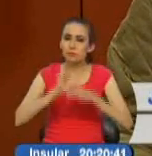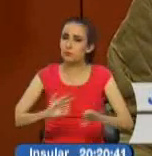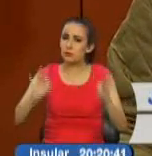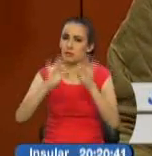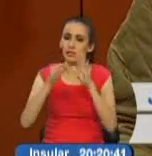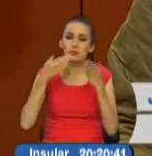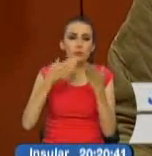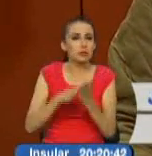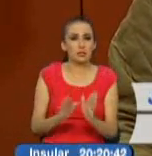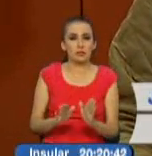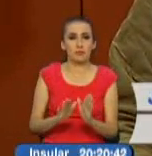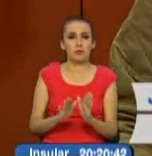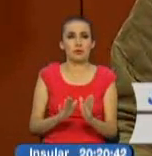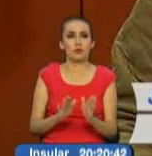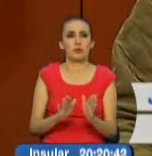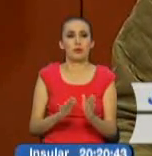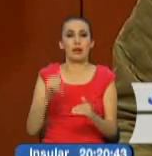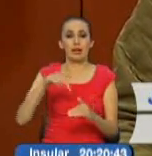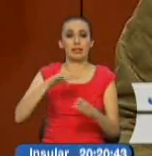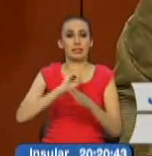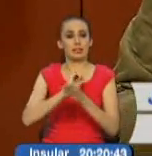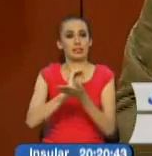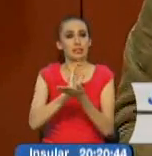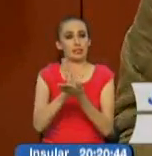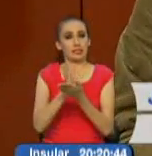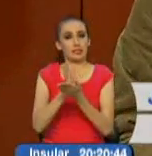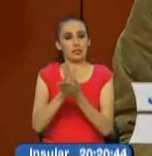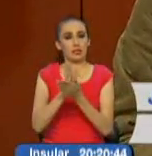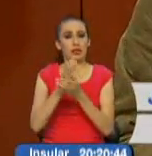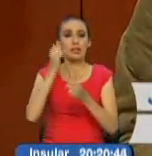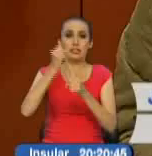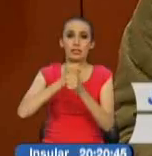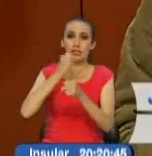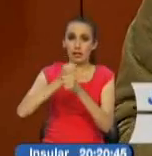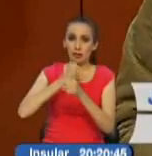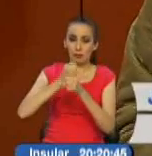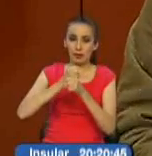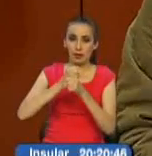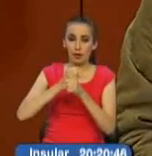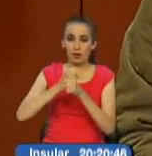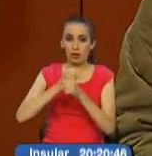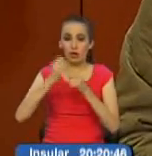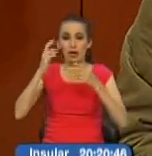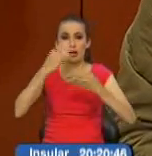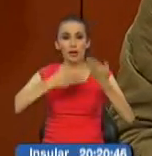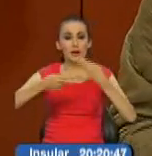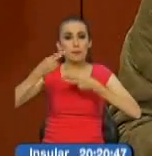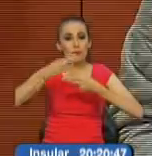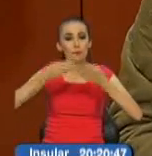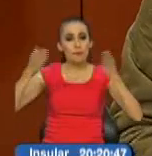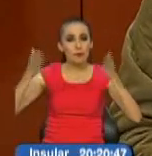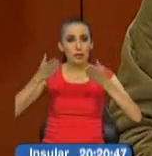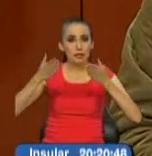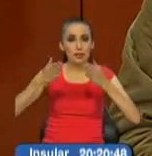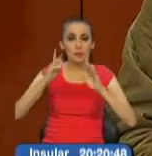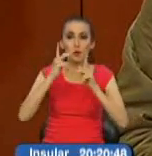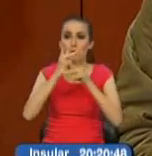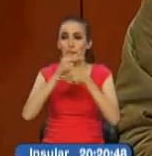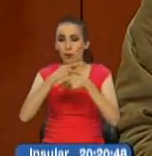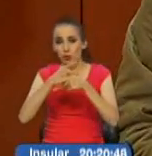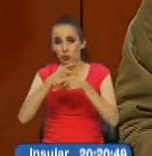ya lo hemos dicho acá en la Asamblea, que son el empleo, el emprendimiento, la